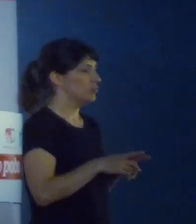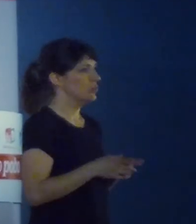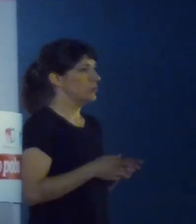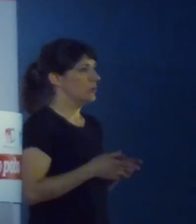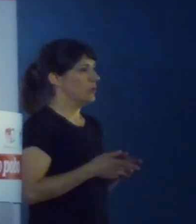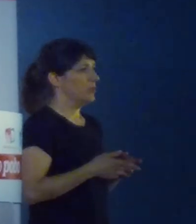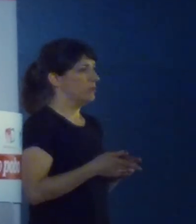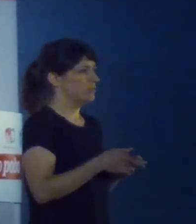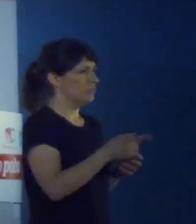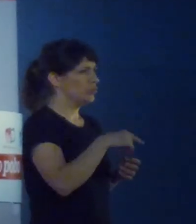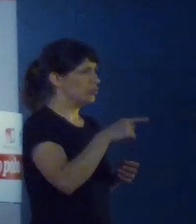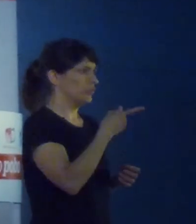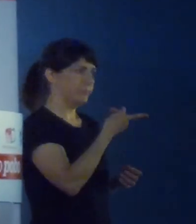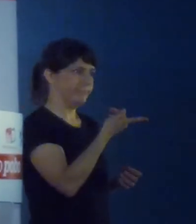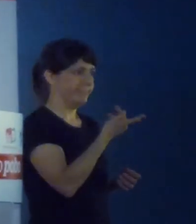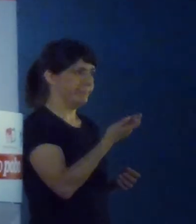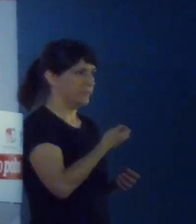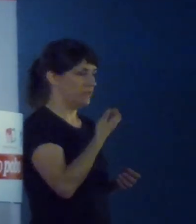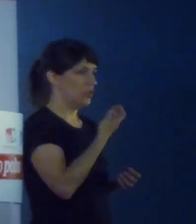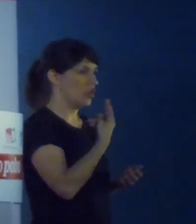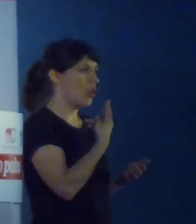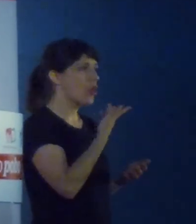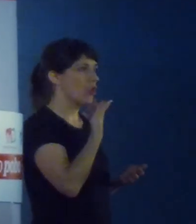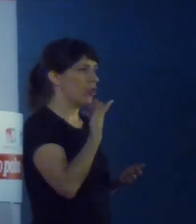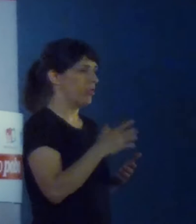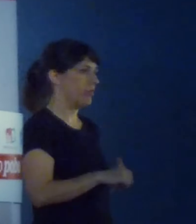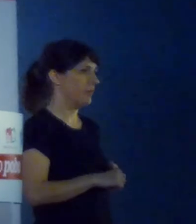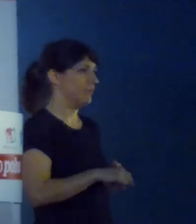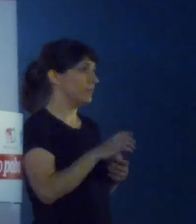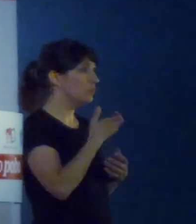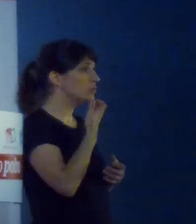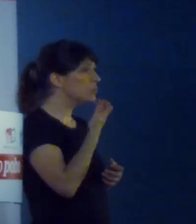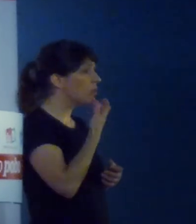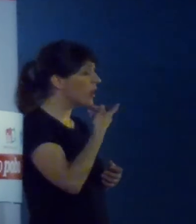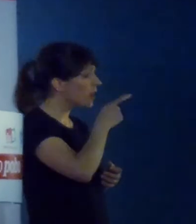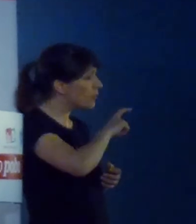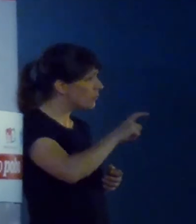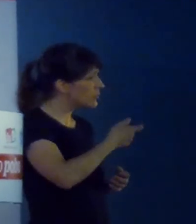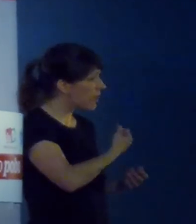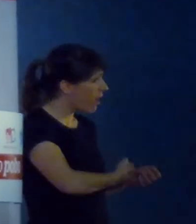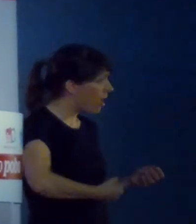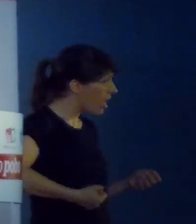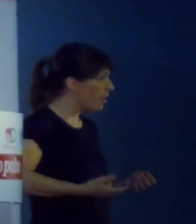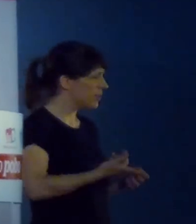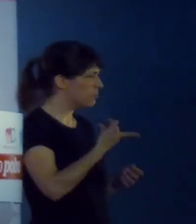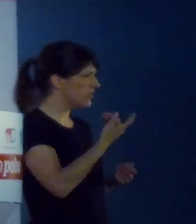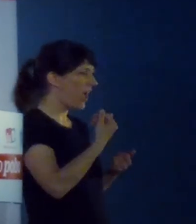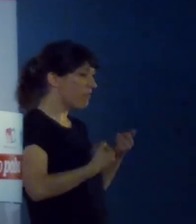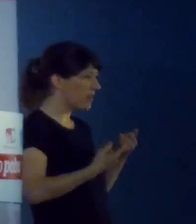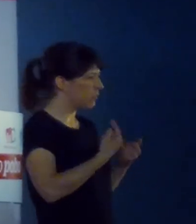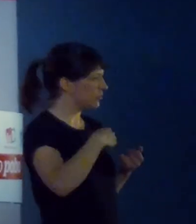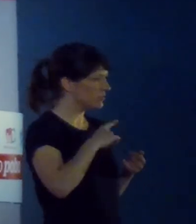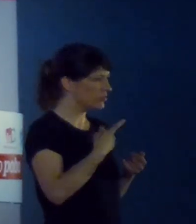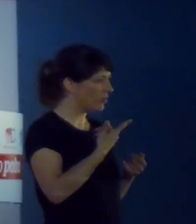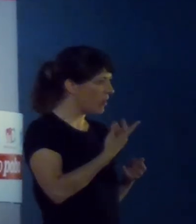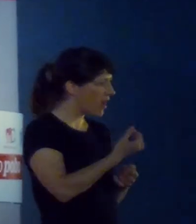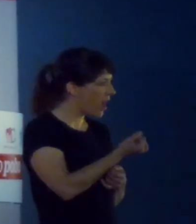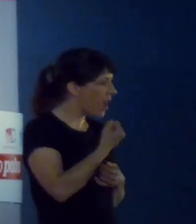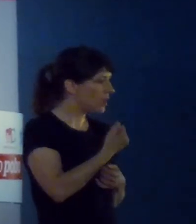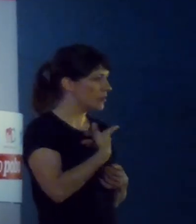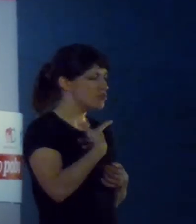Vos coñeceré de lo tanto empece. Aqués que ten fama de honrado de la vida, roubaronme tanta brancura que eu